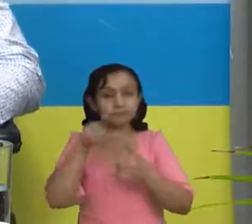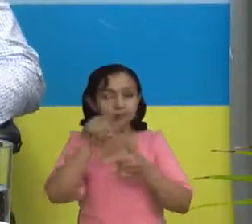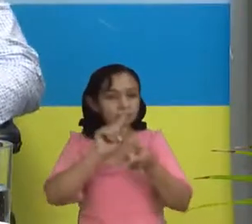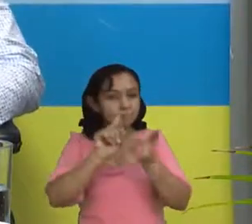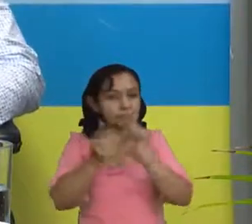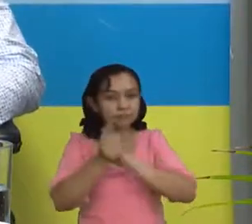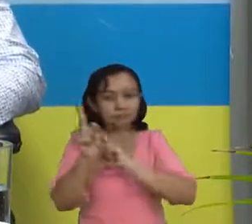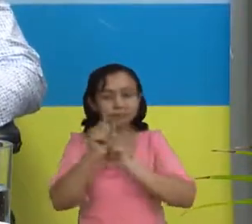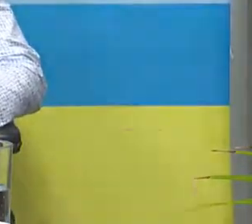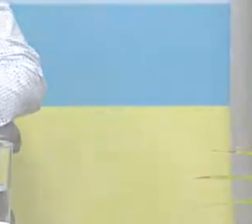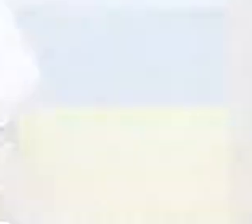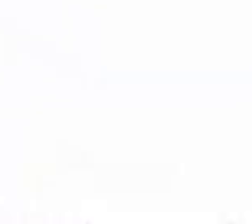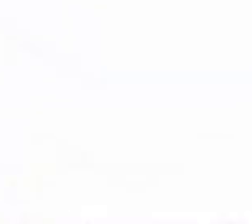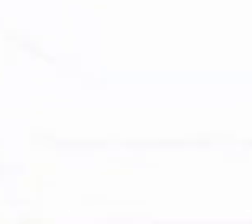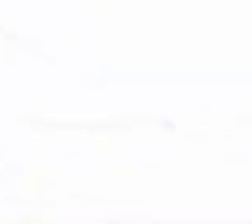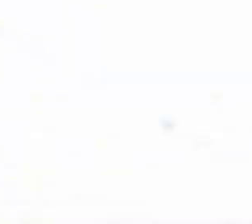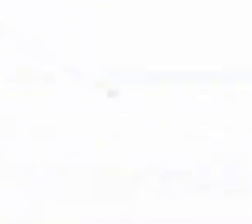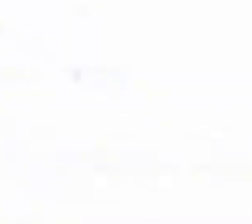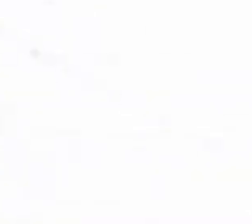canal, ya regresamos.